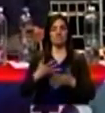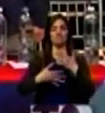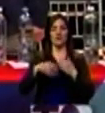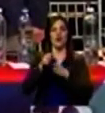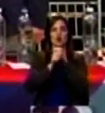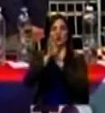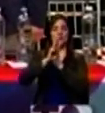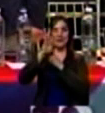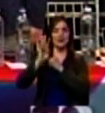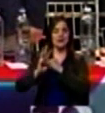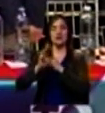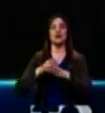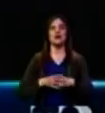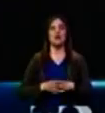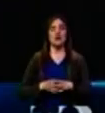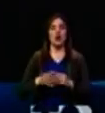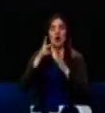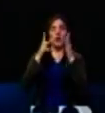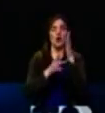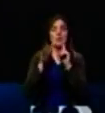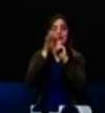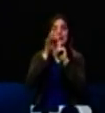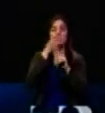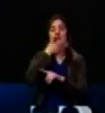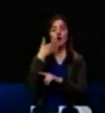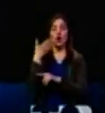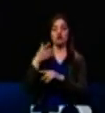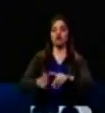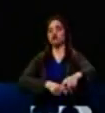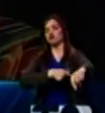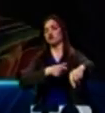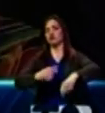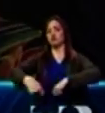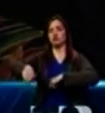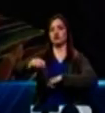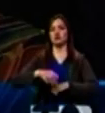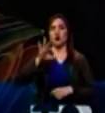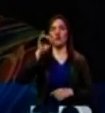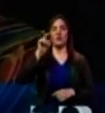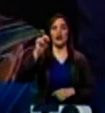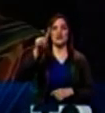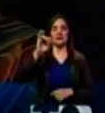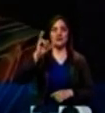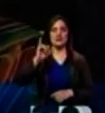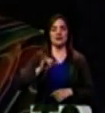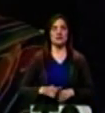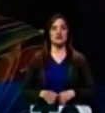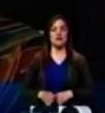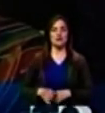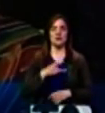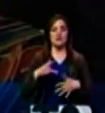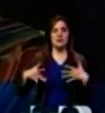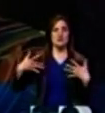se ha organizado una cartelera de lujo con los mejores toreros del mundo taurino. El Fandi, que con su alegría y conexión